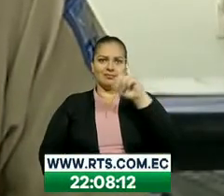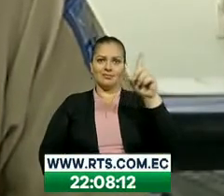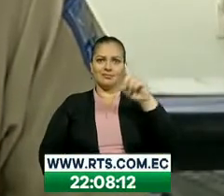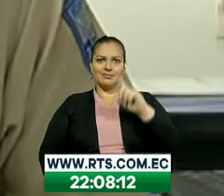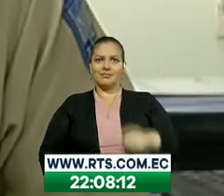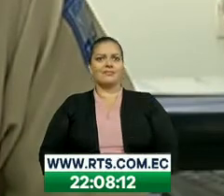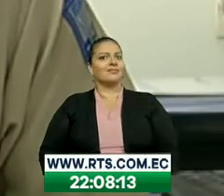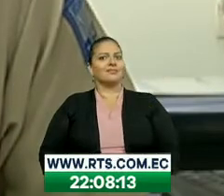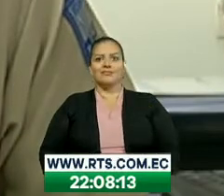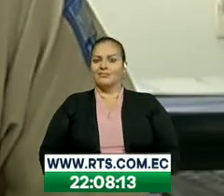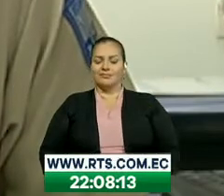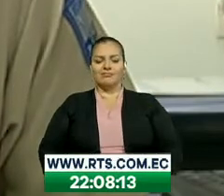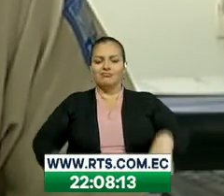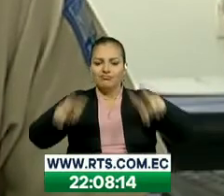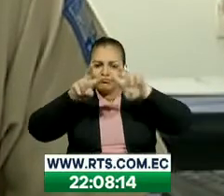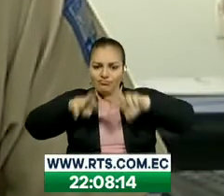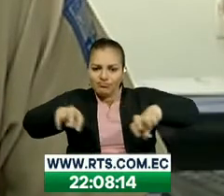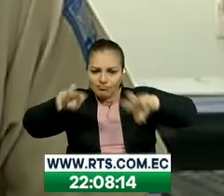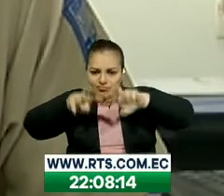en esta ciudad.